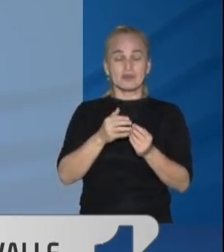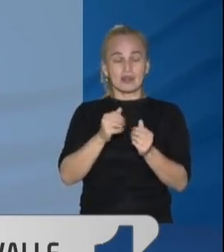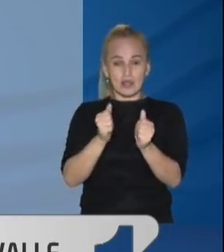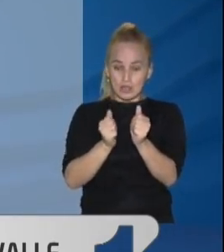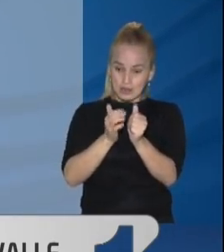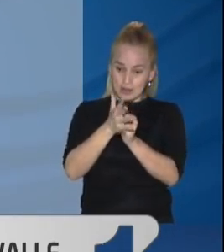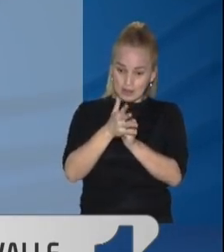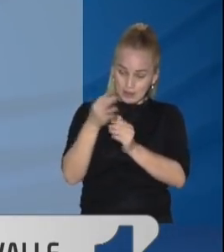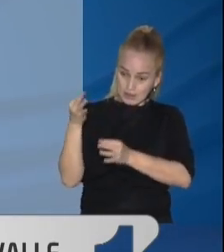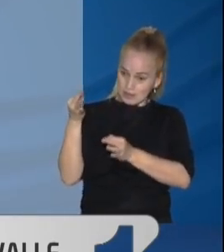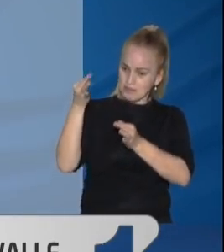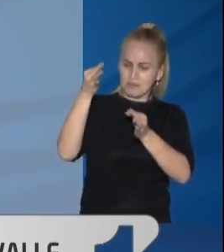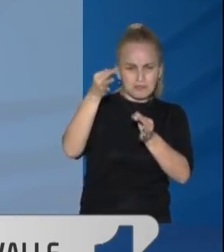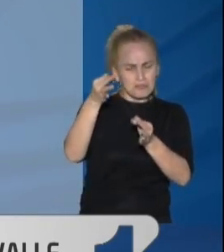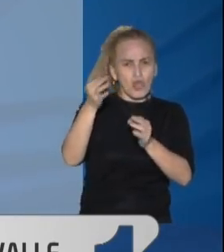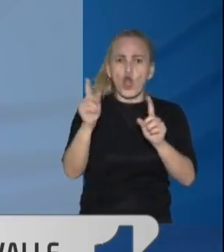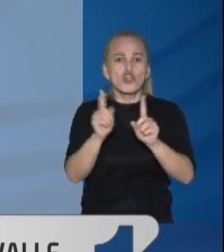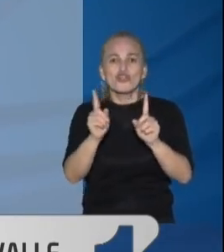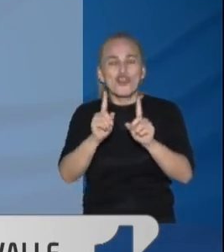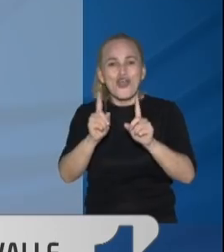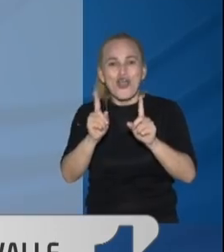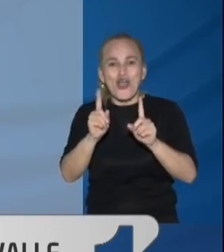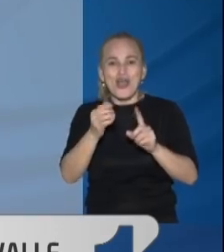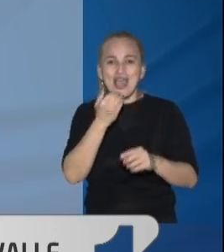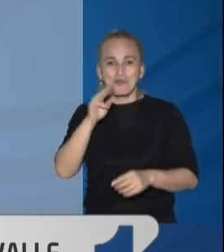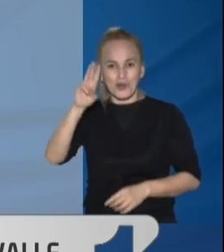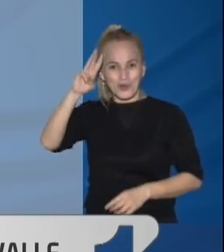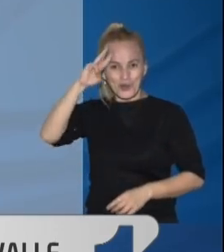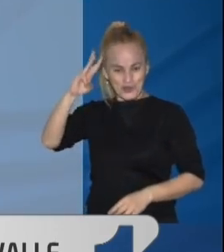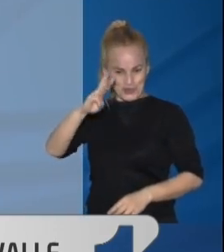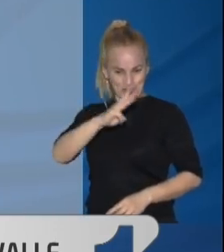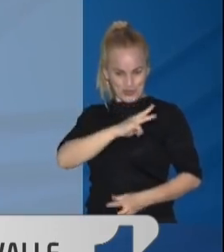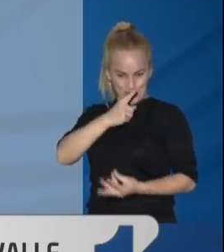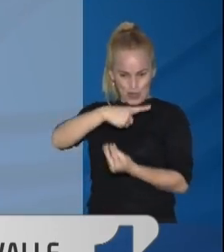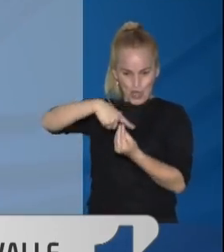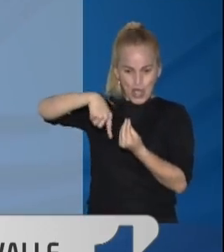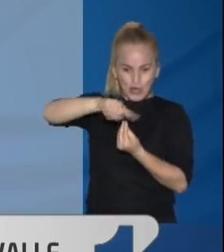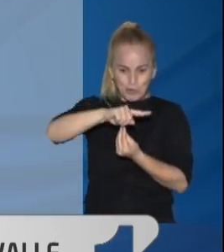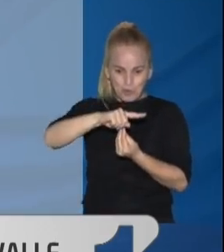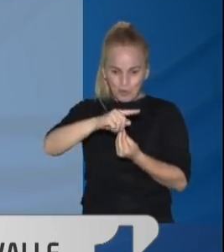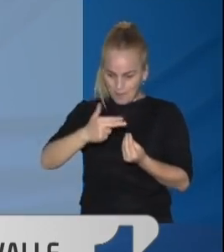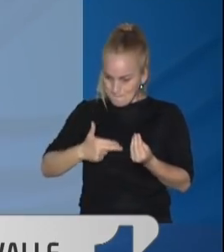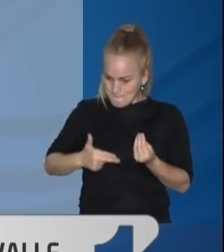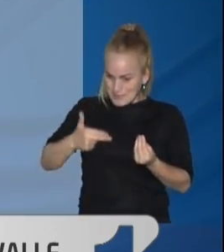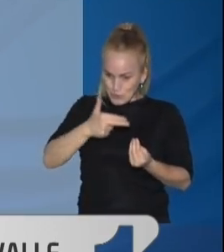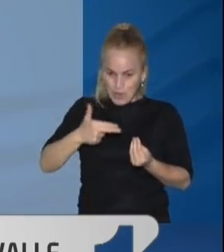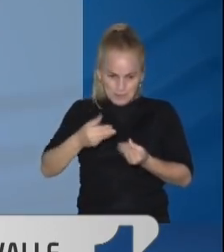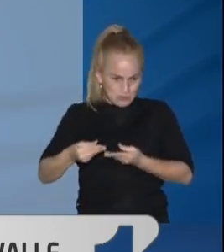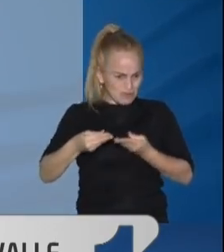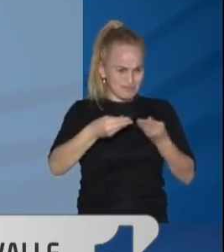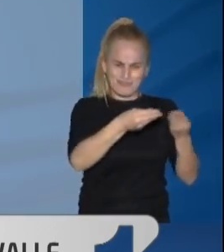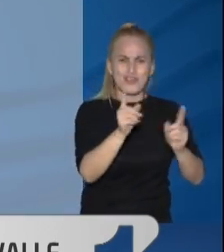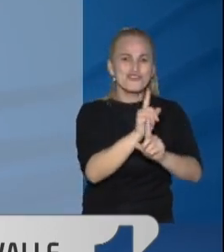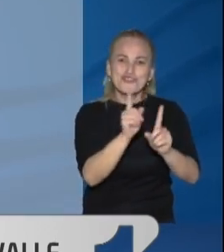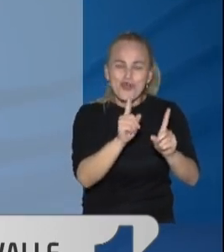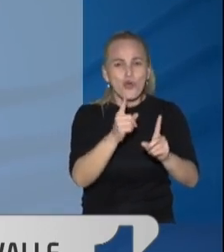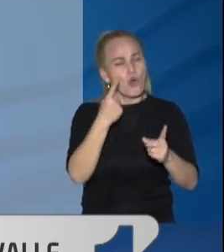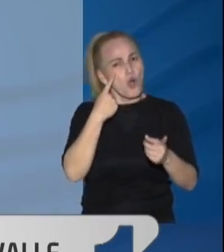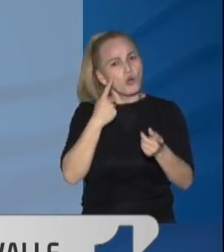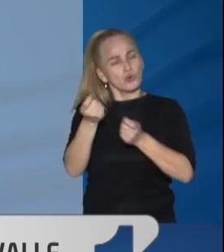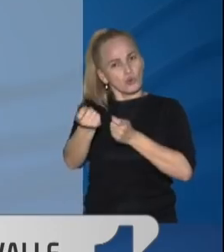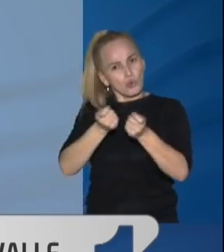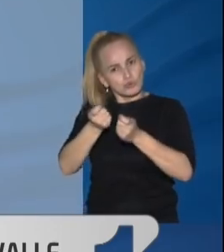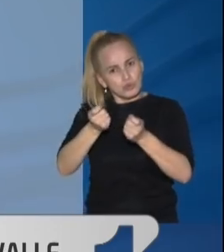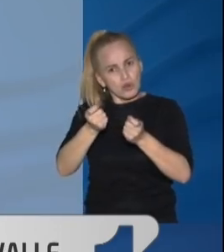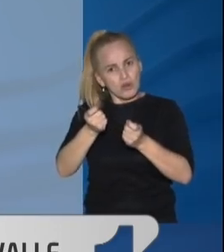momento se observa que los uniformados le estén entregando algún tipo de elemento o munición. También pidió mucha cordura al